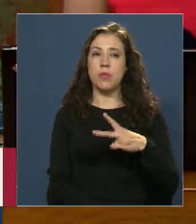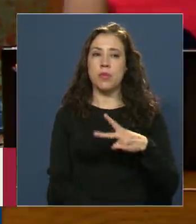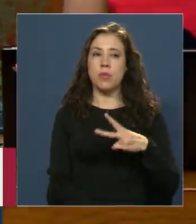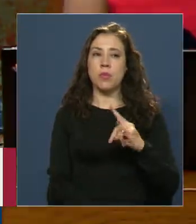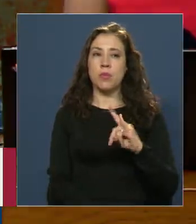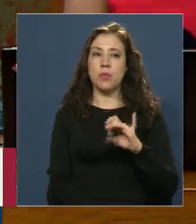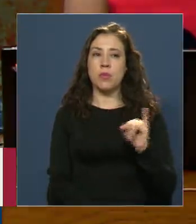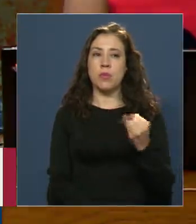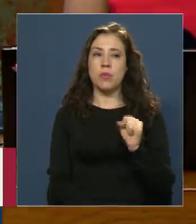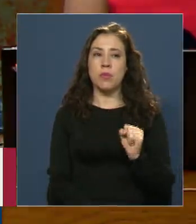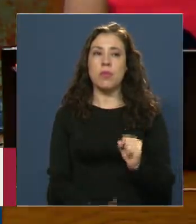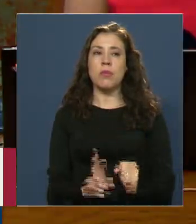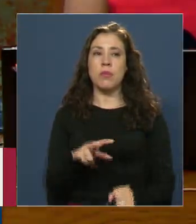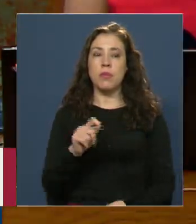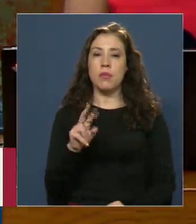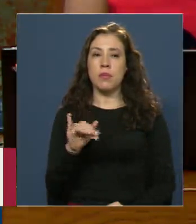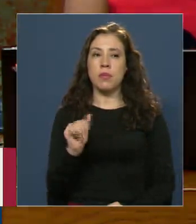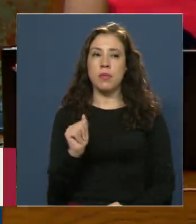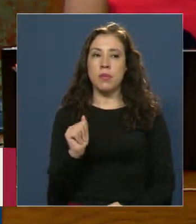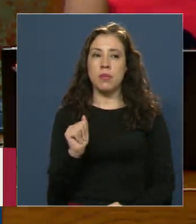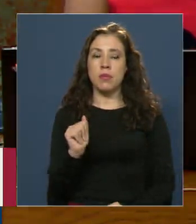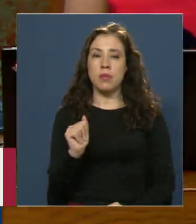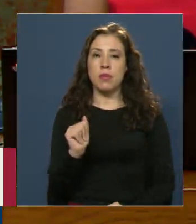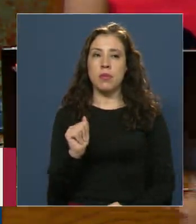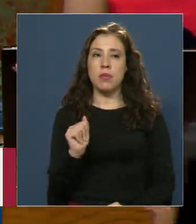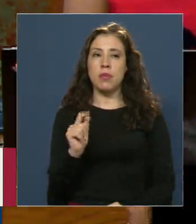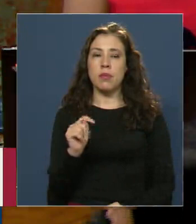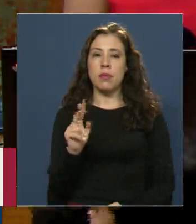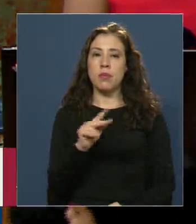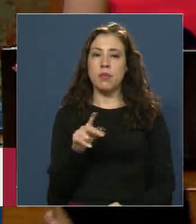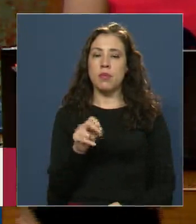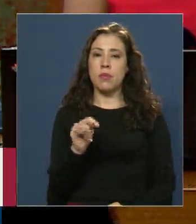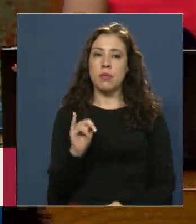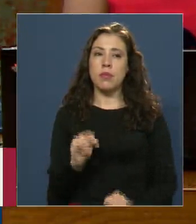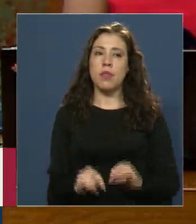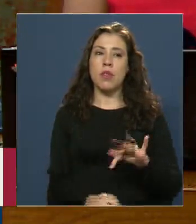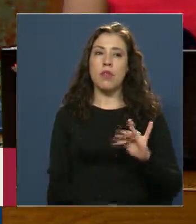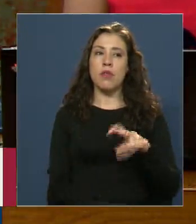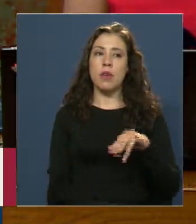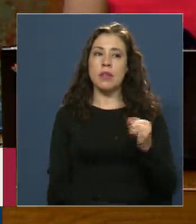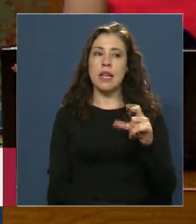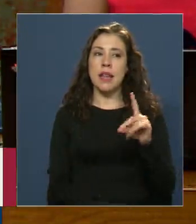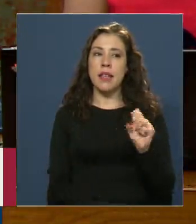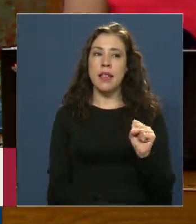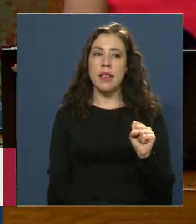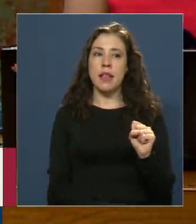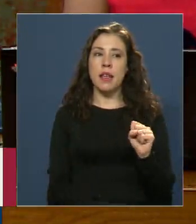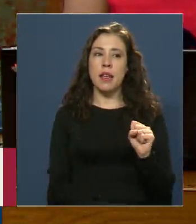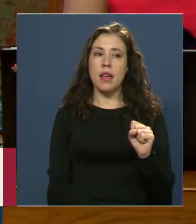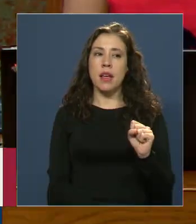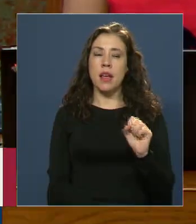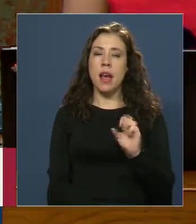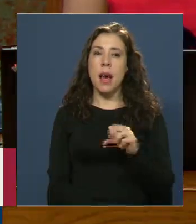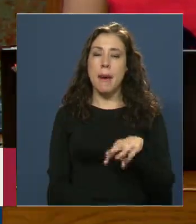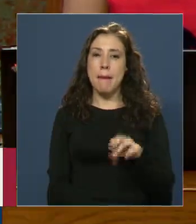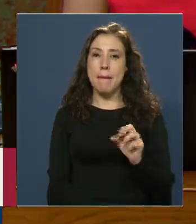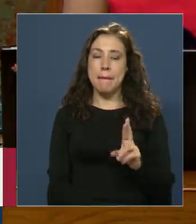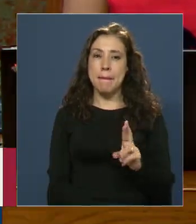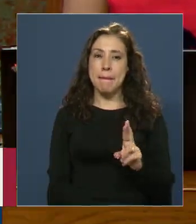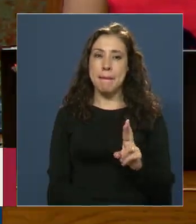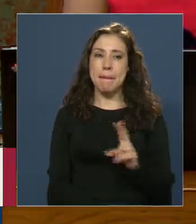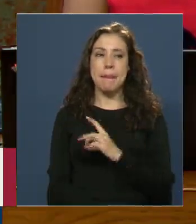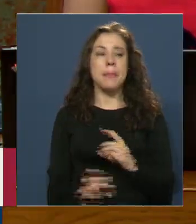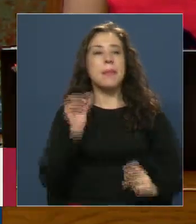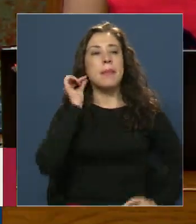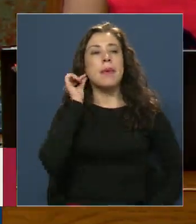don Rolando Rentería, don Renzo Drizotto y don Juan Fuensalida, la honorable diputada señora Sandra Amar, la